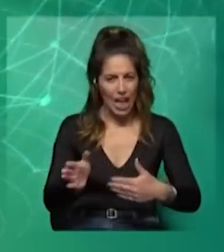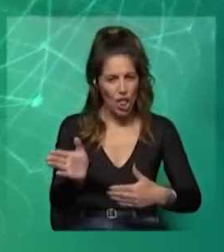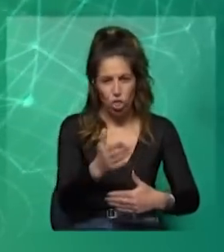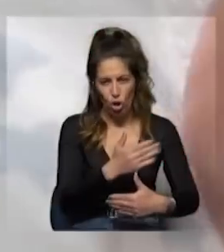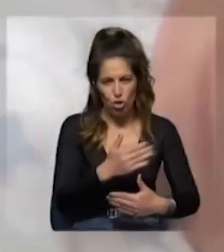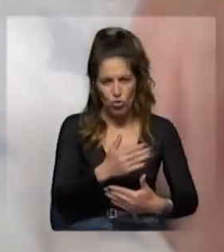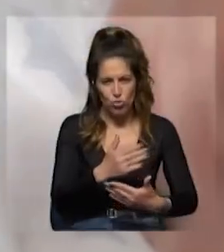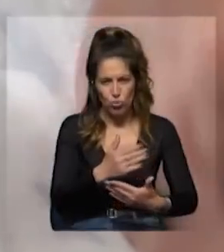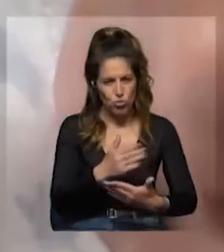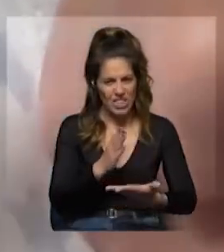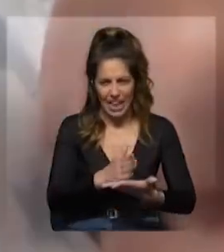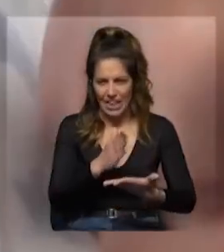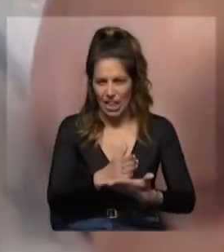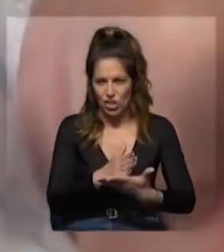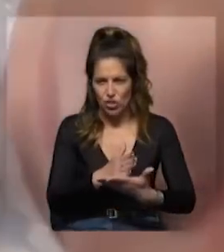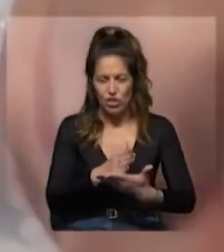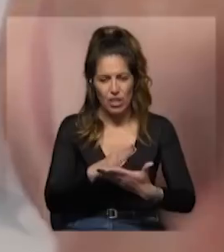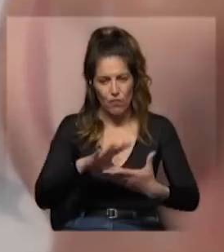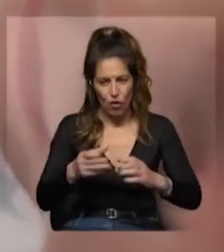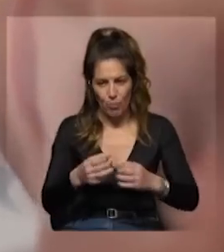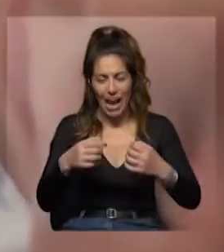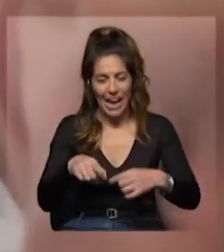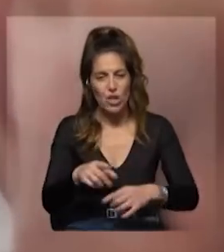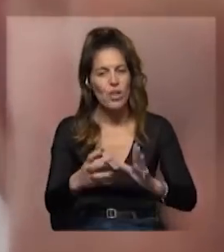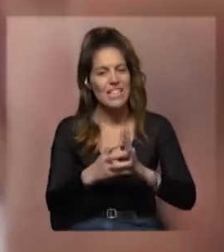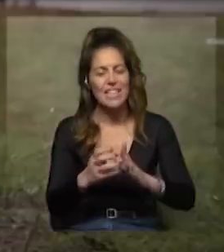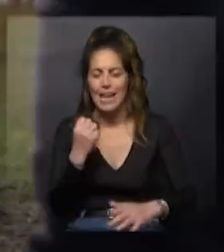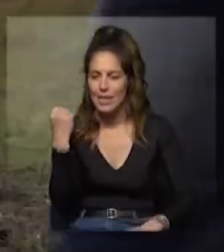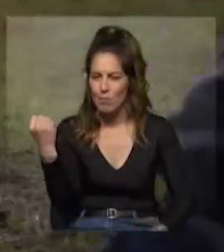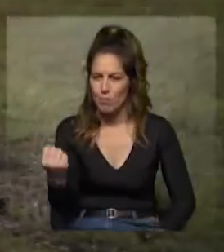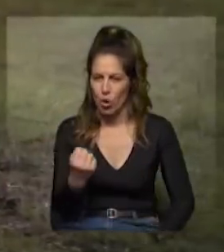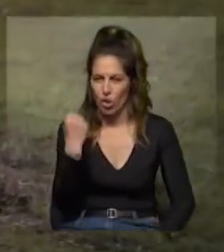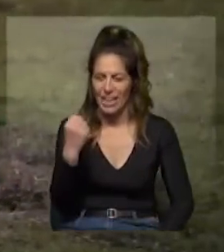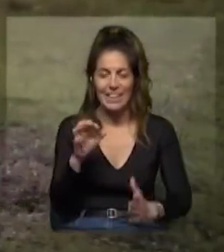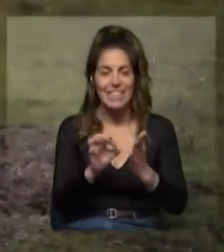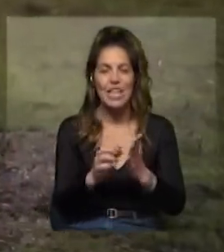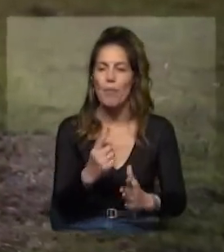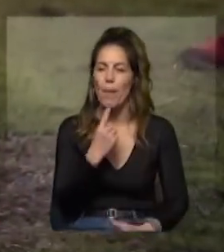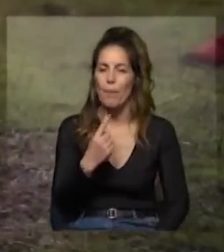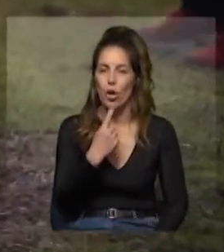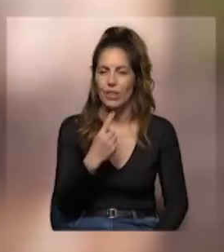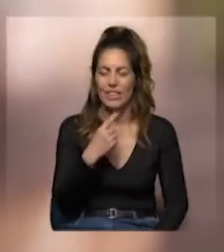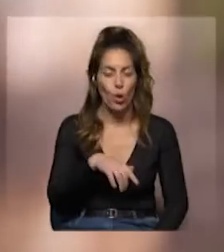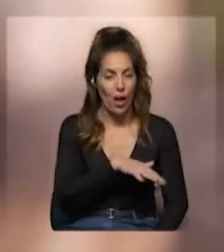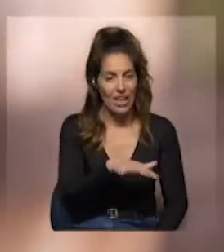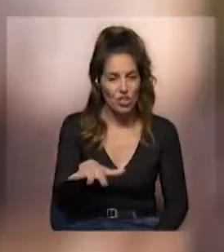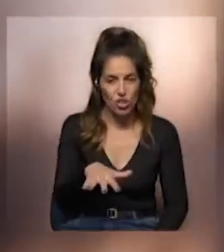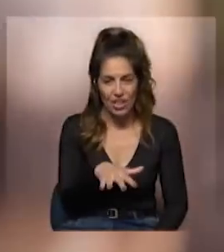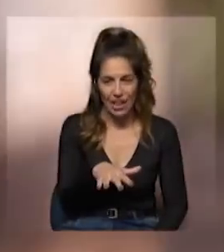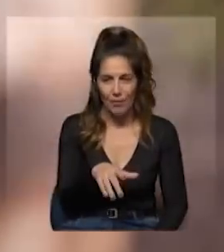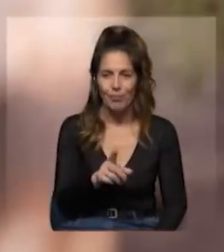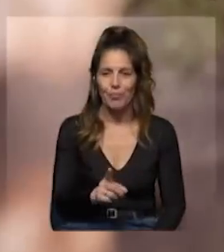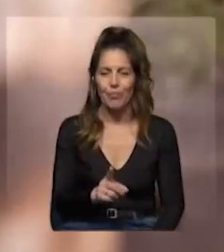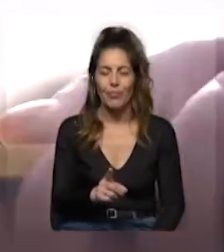todos sus términos entonces ahí hay una una señal bien importante me parece de del sistema político hacia la sociedad y la ciudadanía